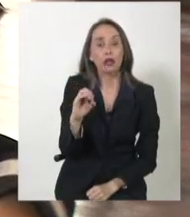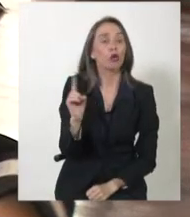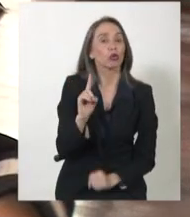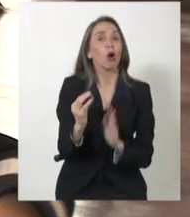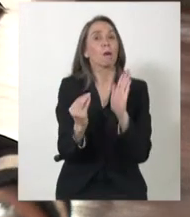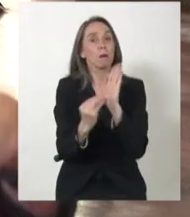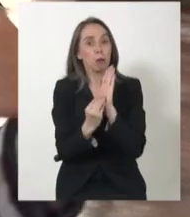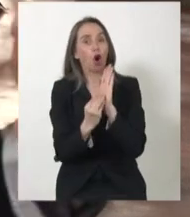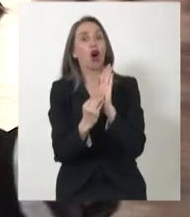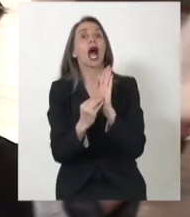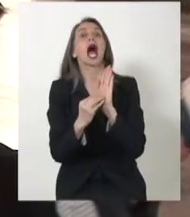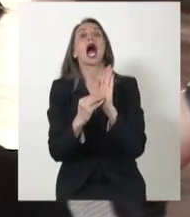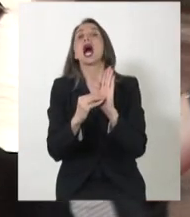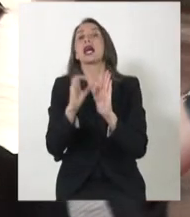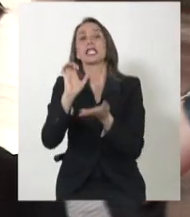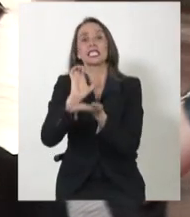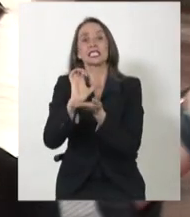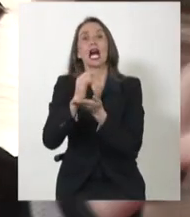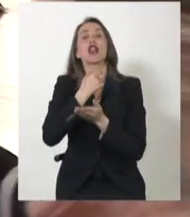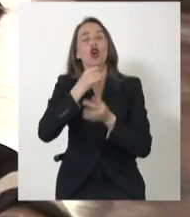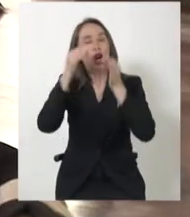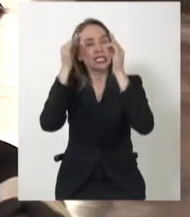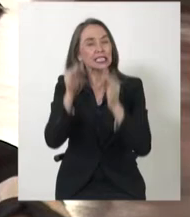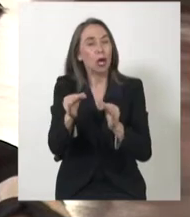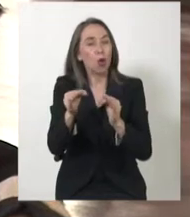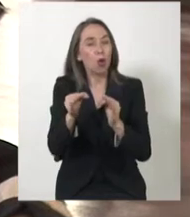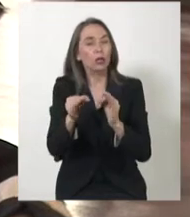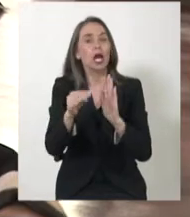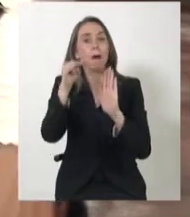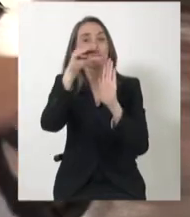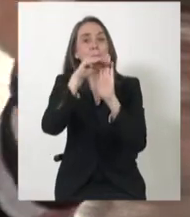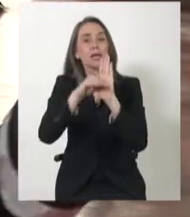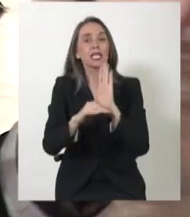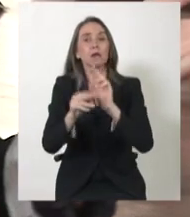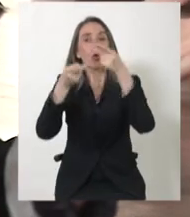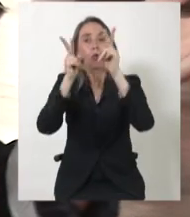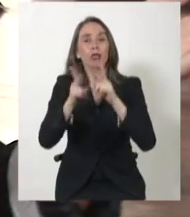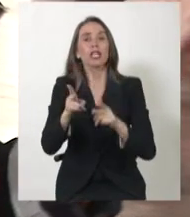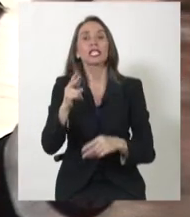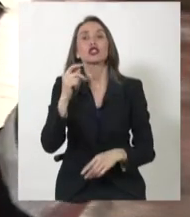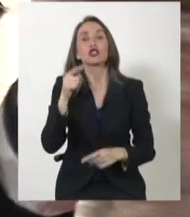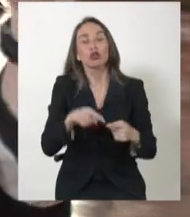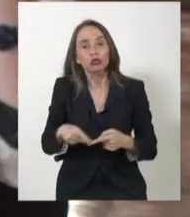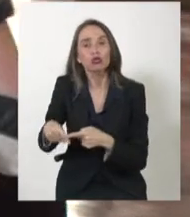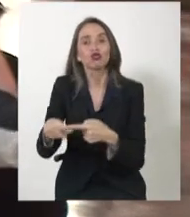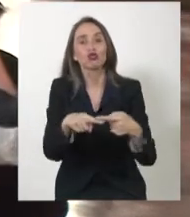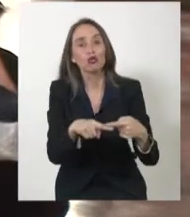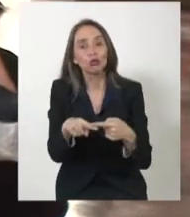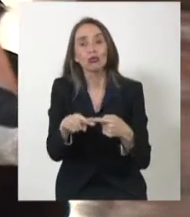garantizar pisos mínimos respecto a los derechos sociales, que creo que